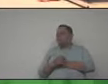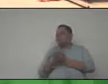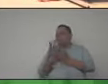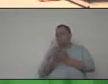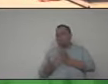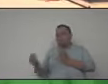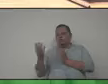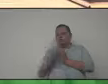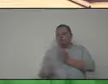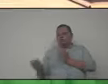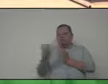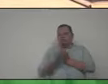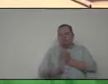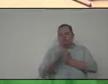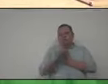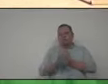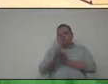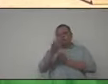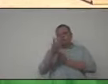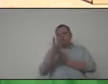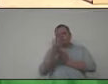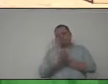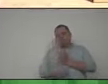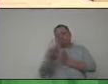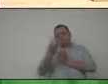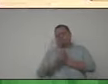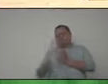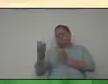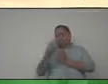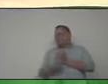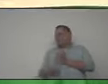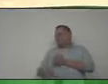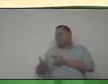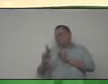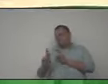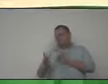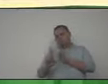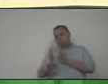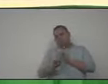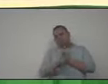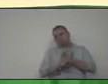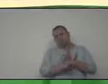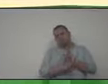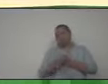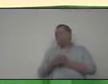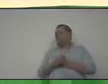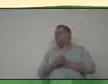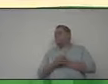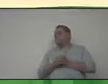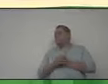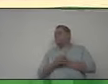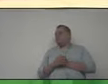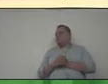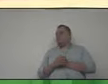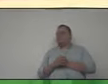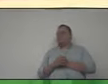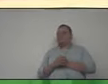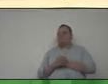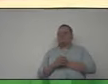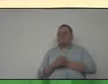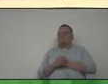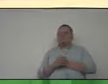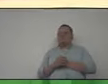en 8 grandes grupos. Sí, para dar respuesta a todos los usuarios que nos hicieron esas